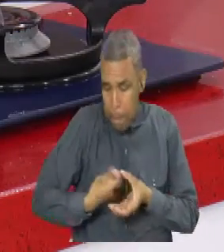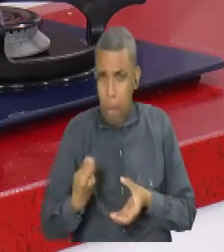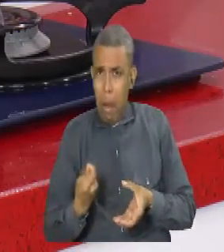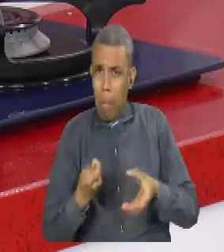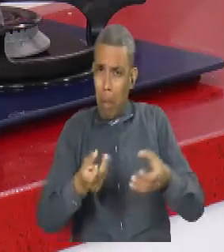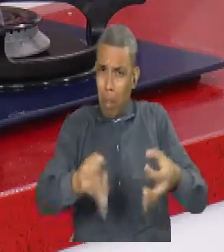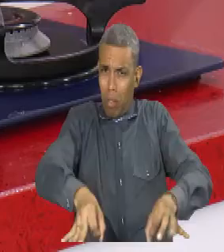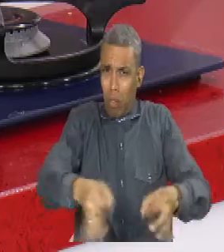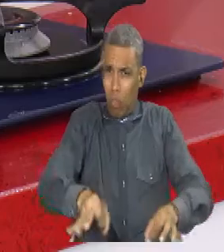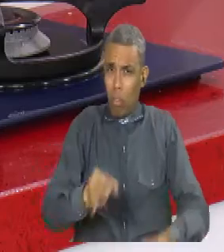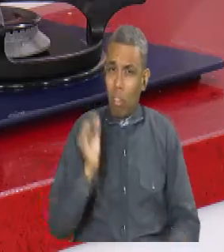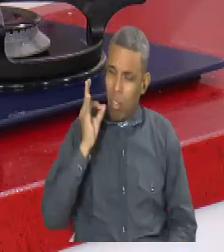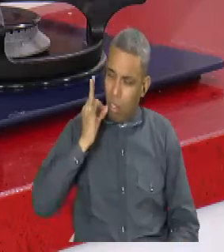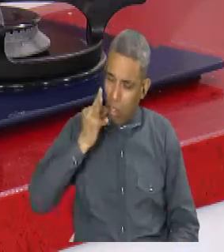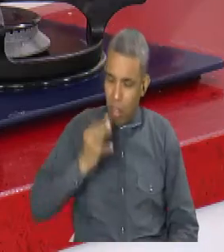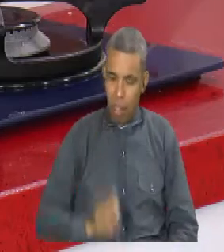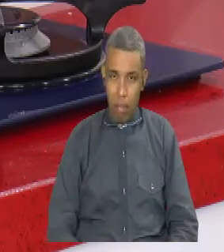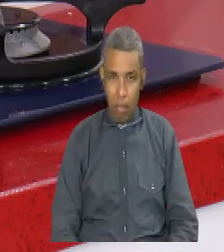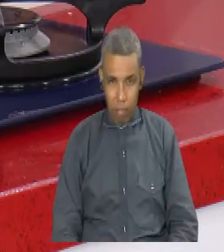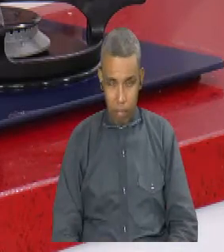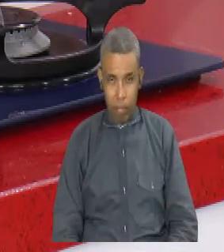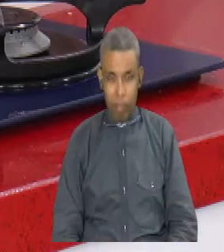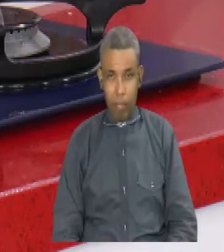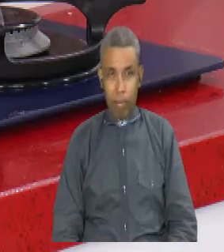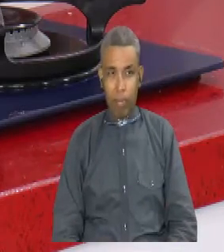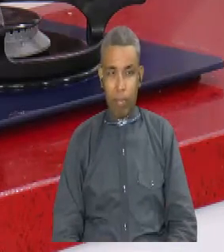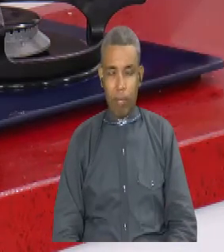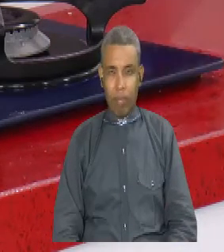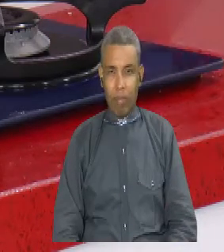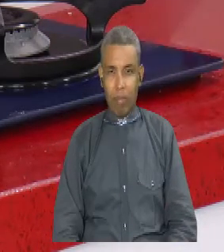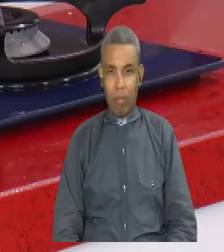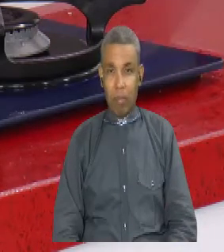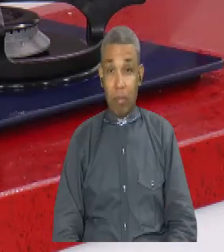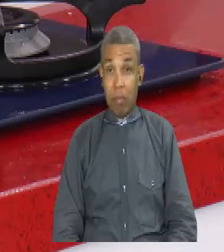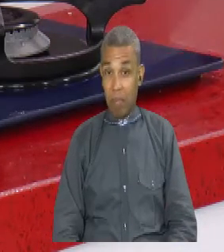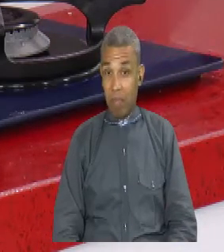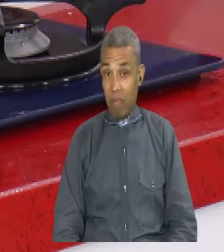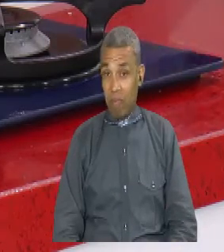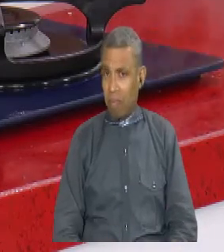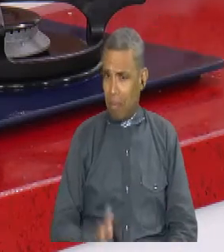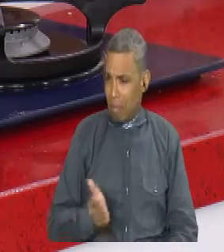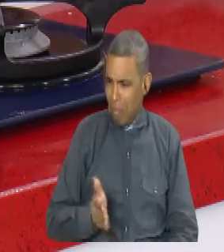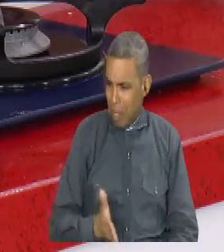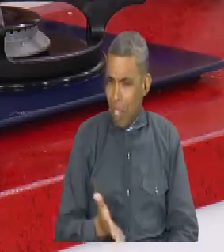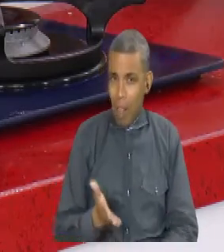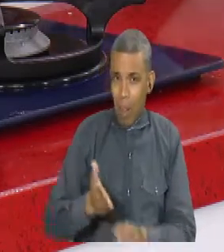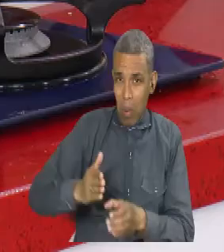muy rica. Se puede, en este caso lo vamos a hacer con atún, pero